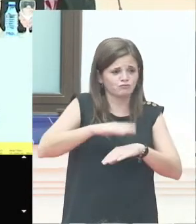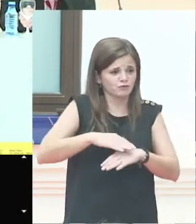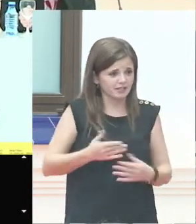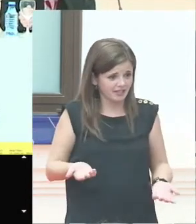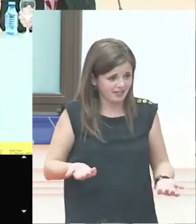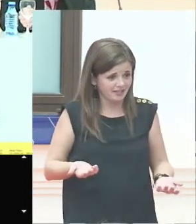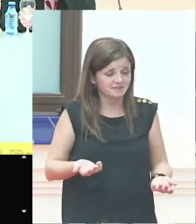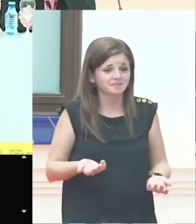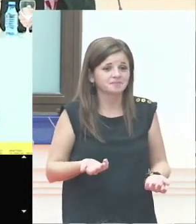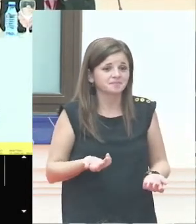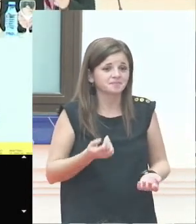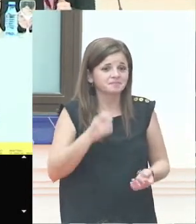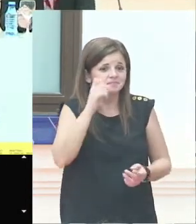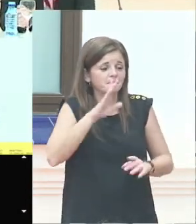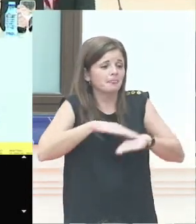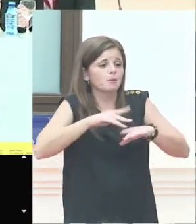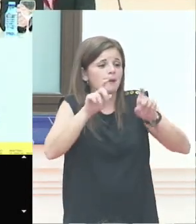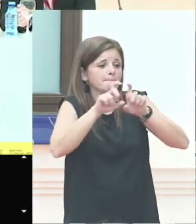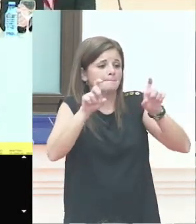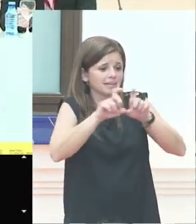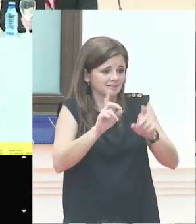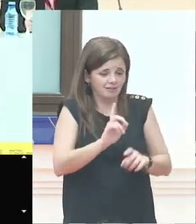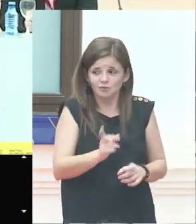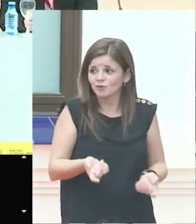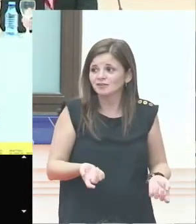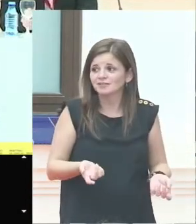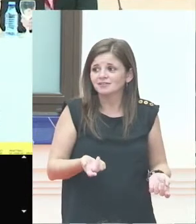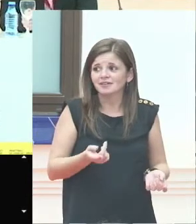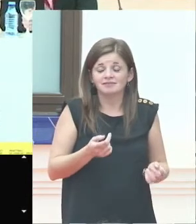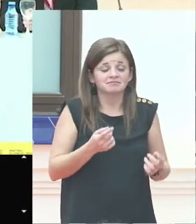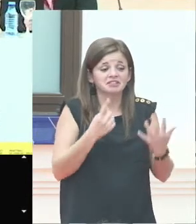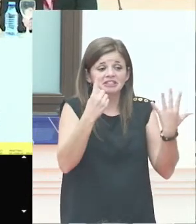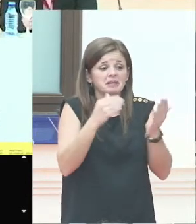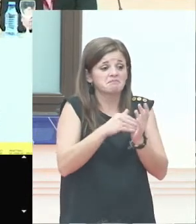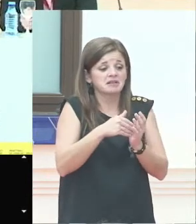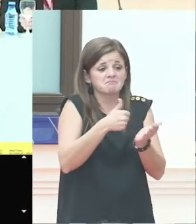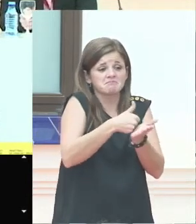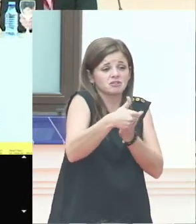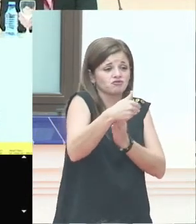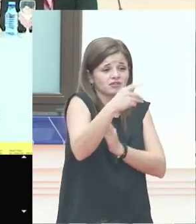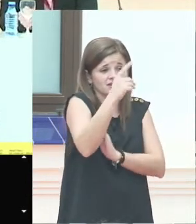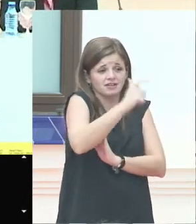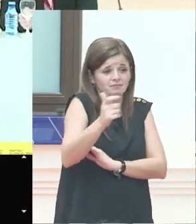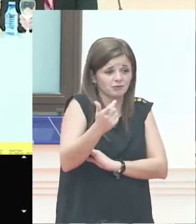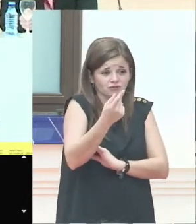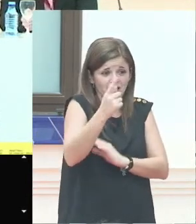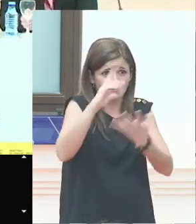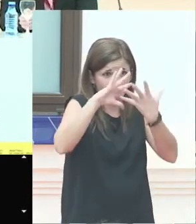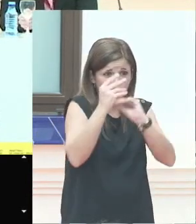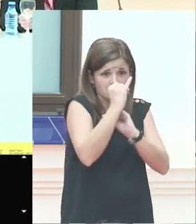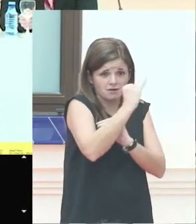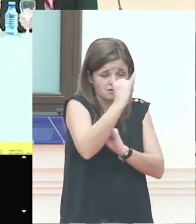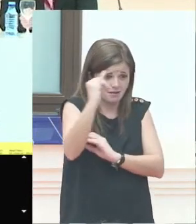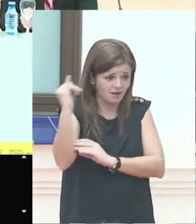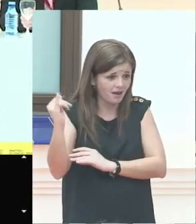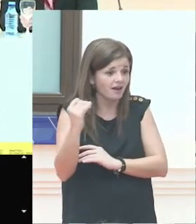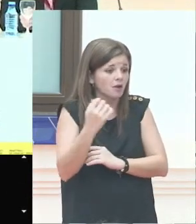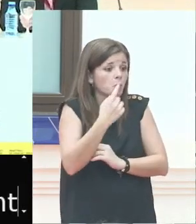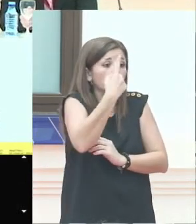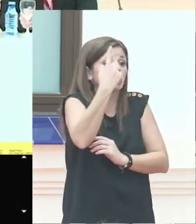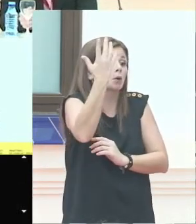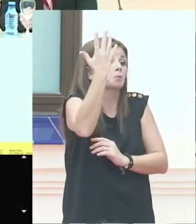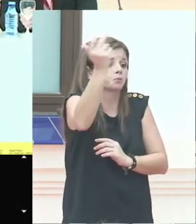de otro tipo, y de pronto 6.000 millones de personas los tienen y ha habido un agujero de seguridad. Pero eso yo no lo ligaría